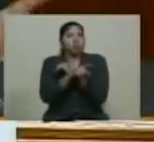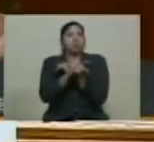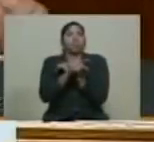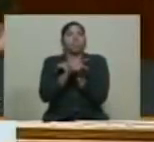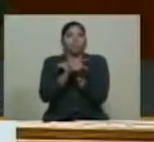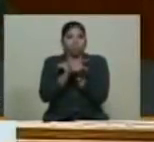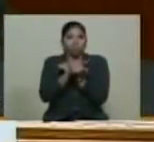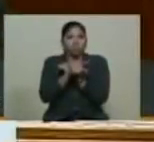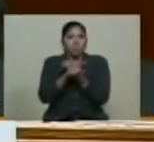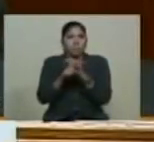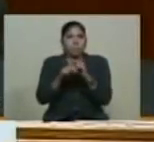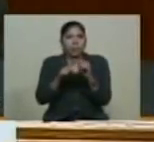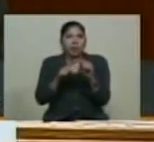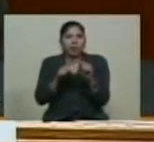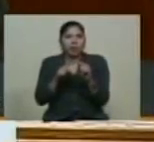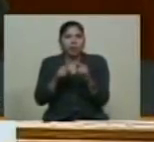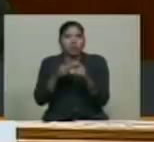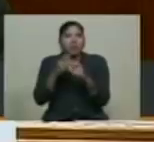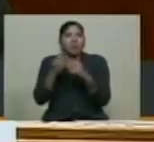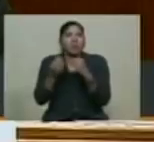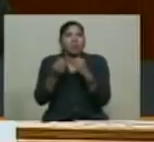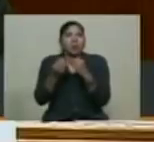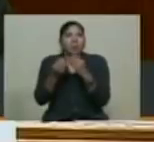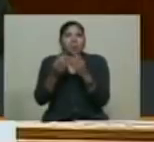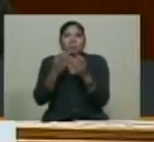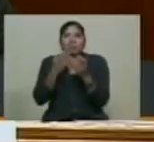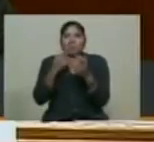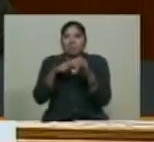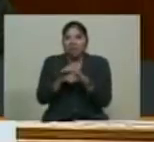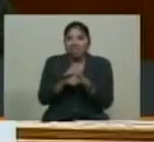Pero ni ellos saben cómo van a salir.